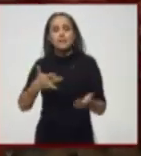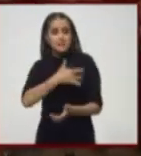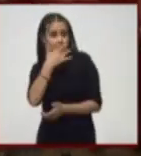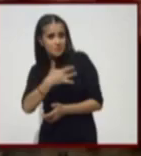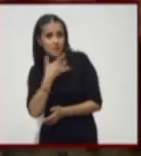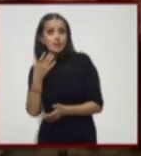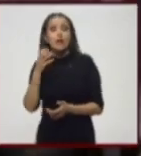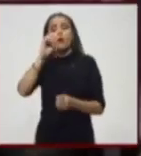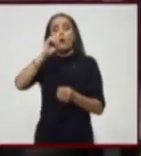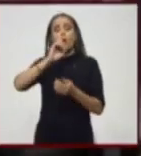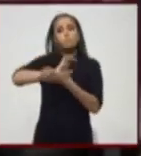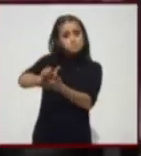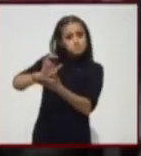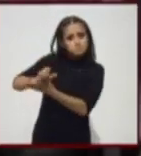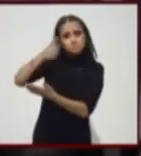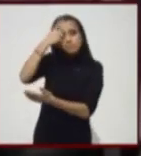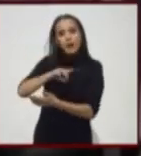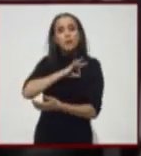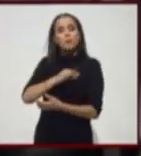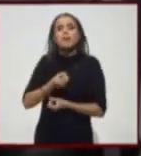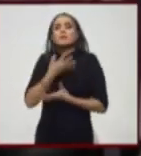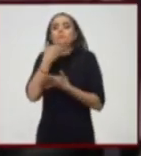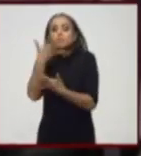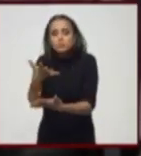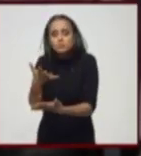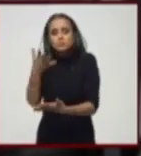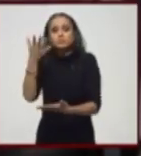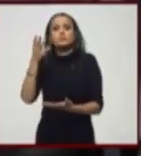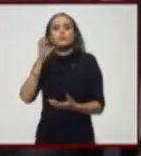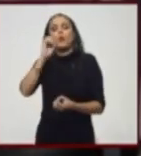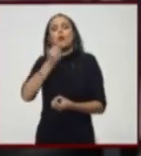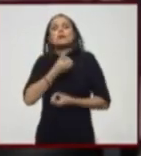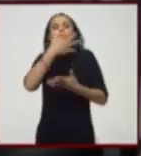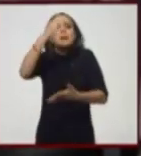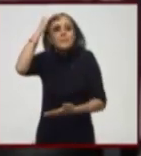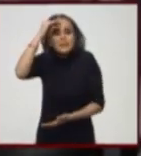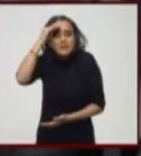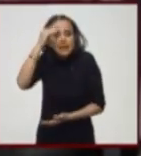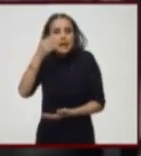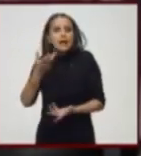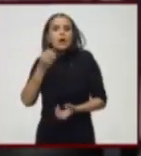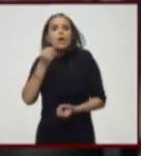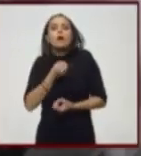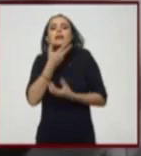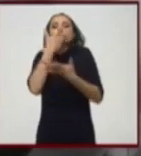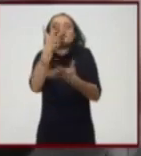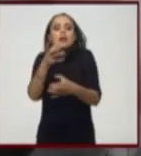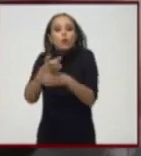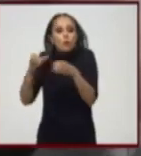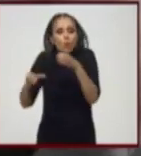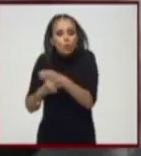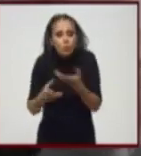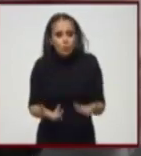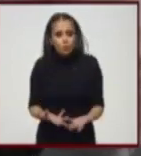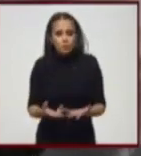desplazamiento para expresar un sentimiento para expresar un pensamiento para expresar una situación